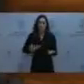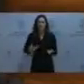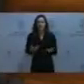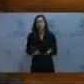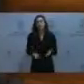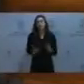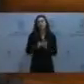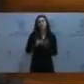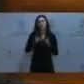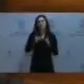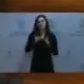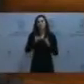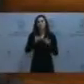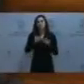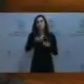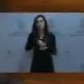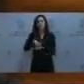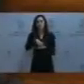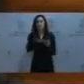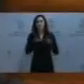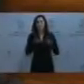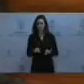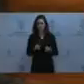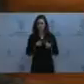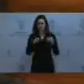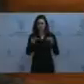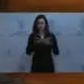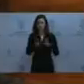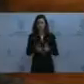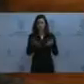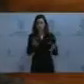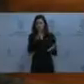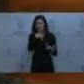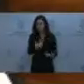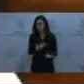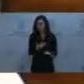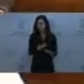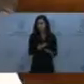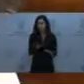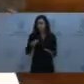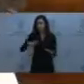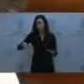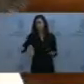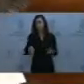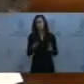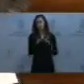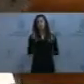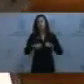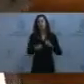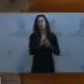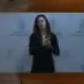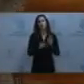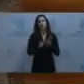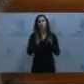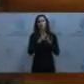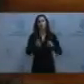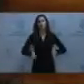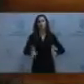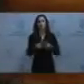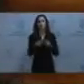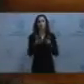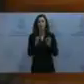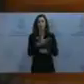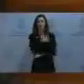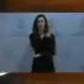nuevas empresas en el territorio de Asturias, ampliar las ya existentes, tal y como fueron recogiendo los distintos acuerdos de concertación social. Se trata de